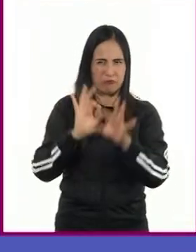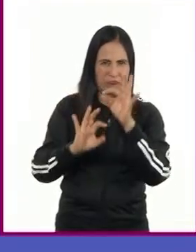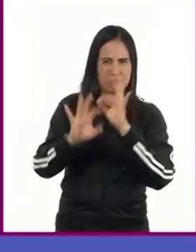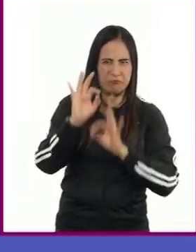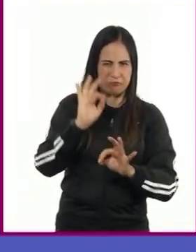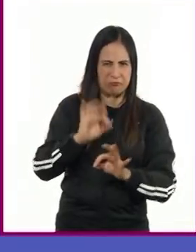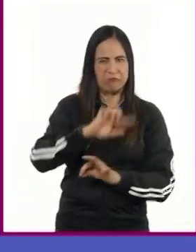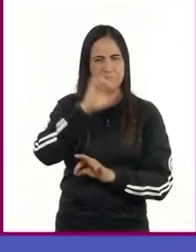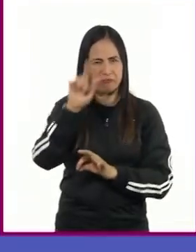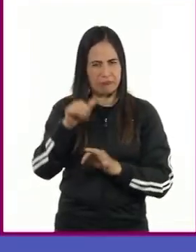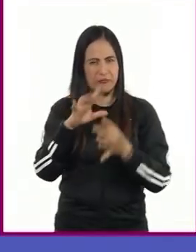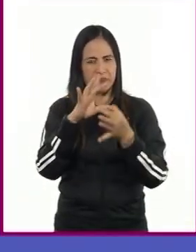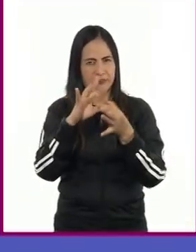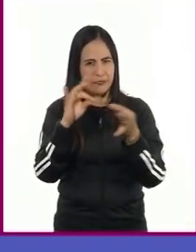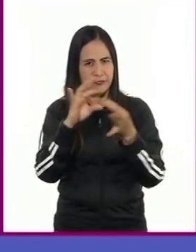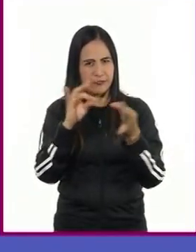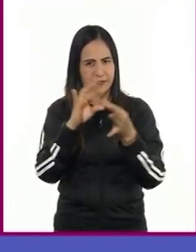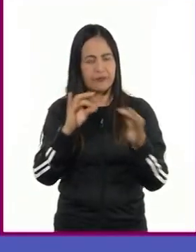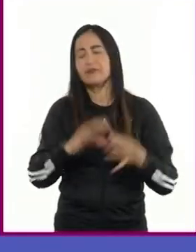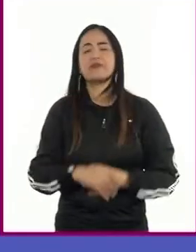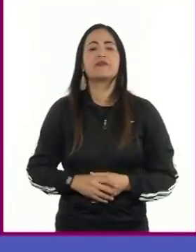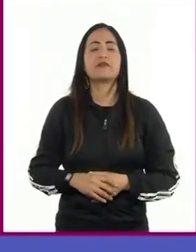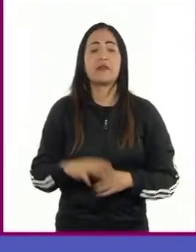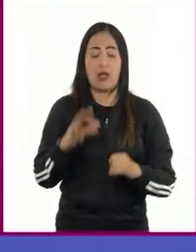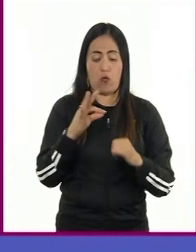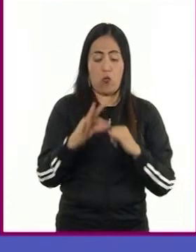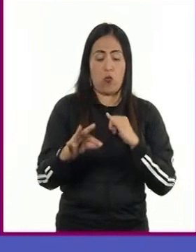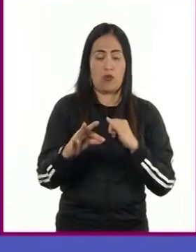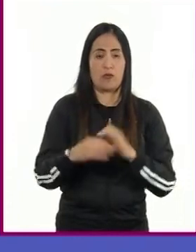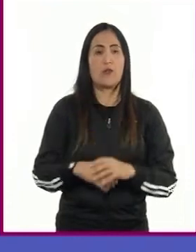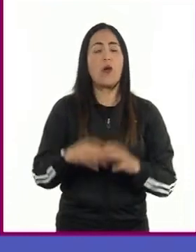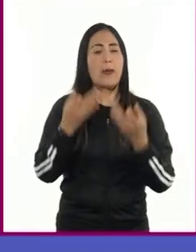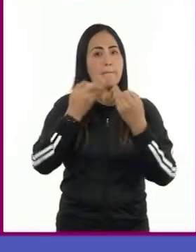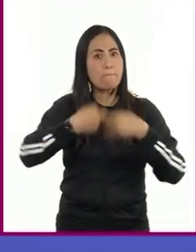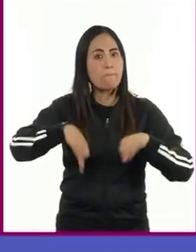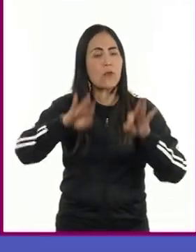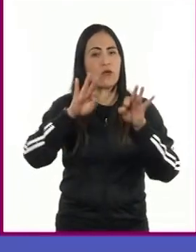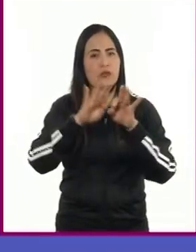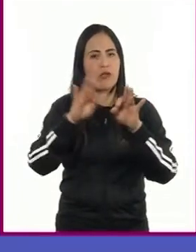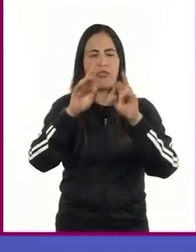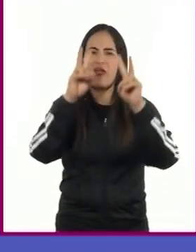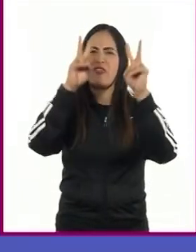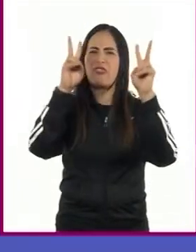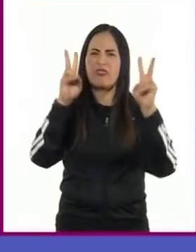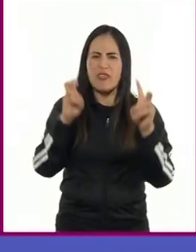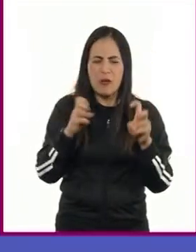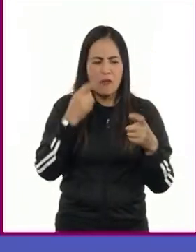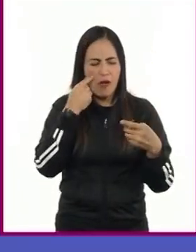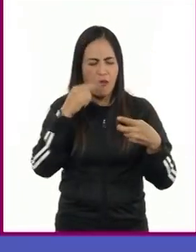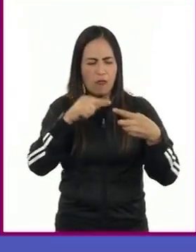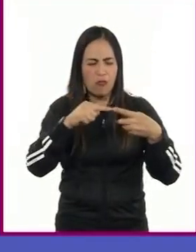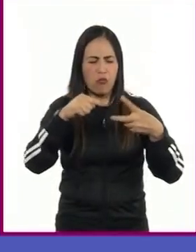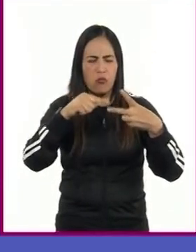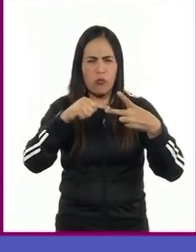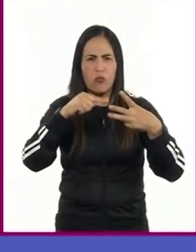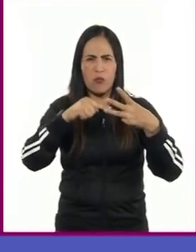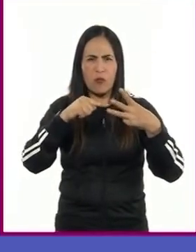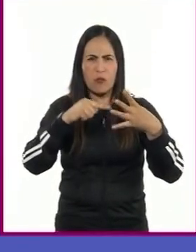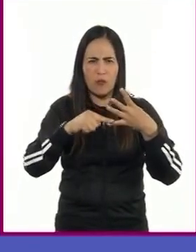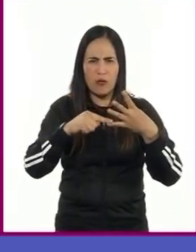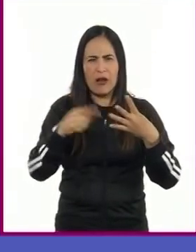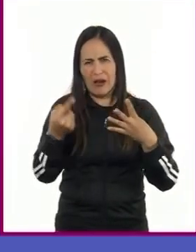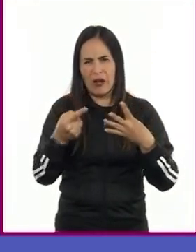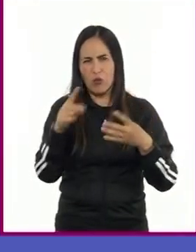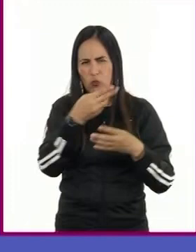hablarán. Y por último, es importante considerar los aspectos generales acerca de cada uno de los subtemas que abarcará